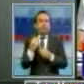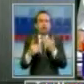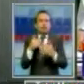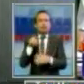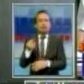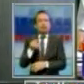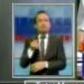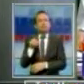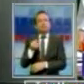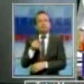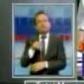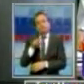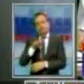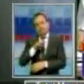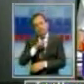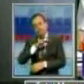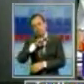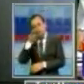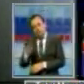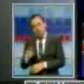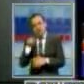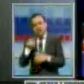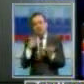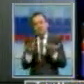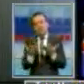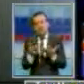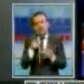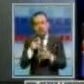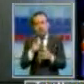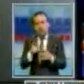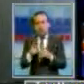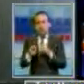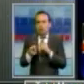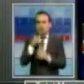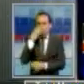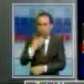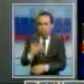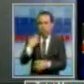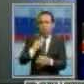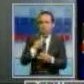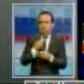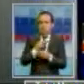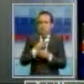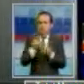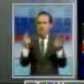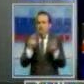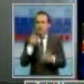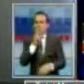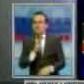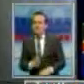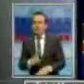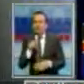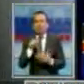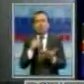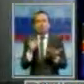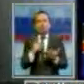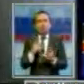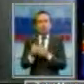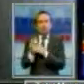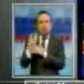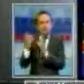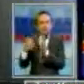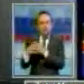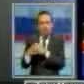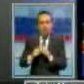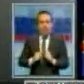Democracia Cristiana quería que fuera en las primarias, pero es una persona que se ha jugado por el servicio público. En el Partido Socialista también hay gente de las nuevas generaciones. Yo